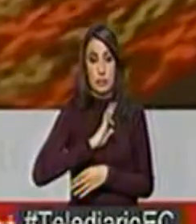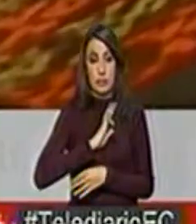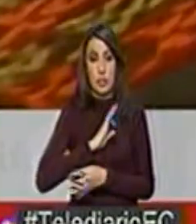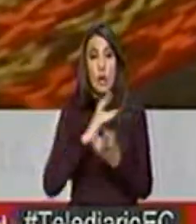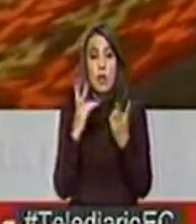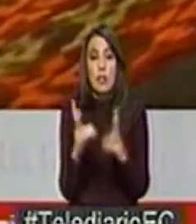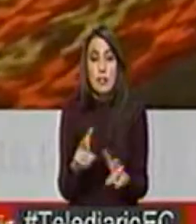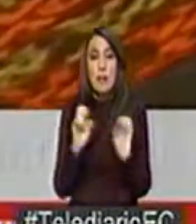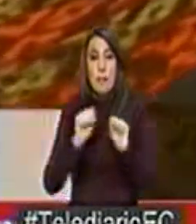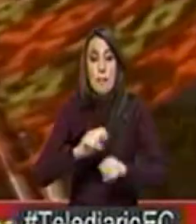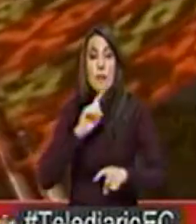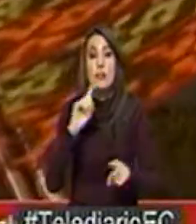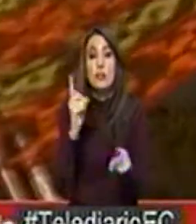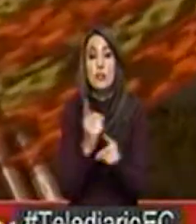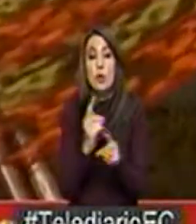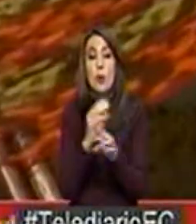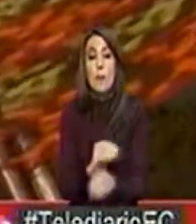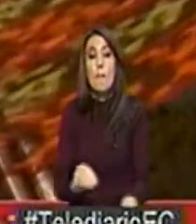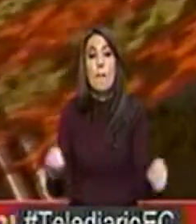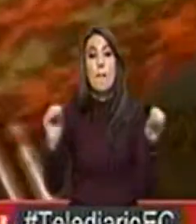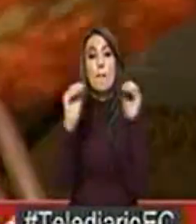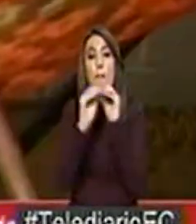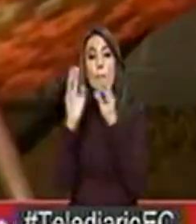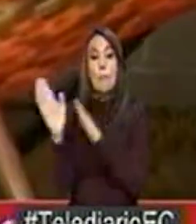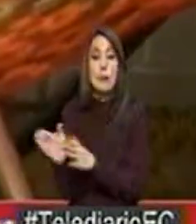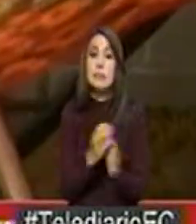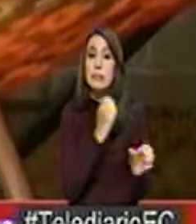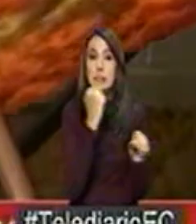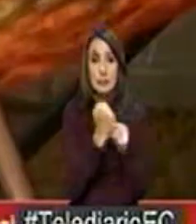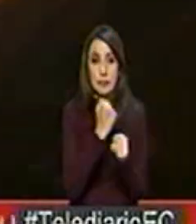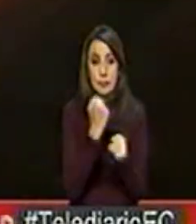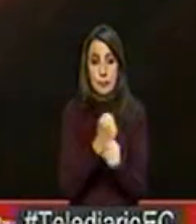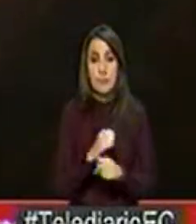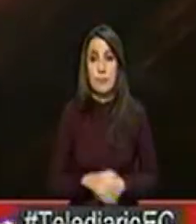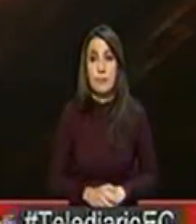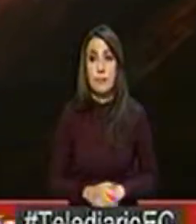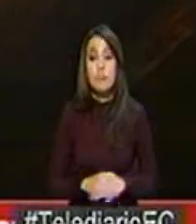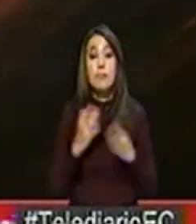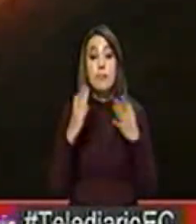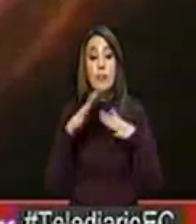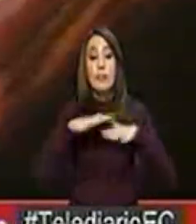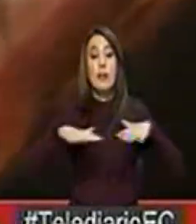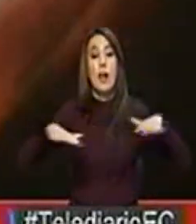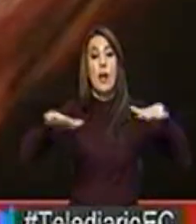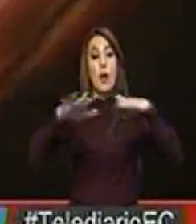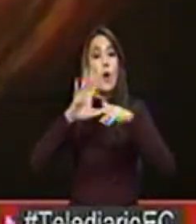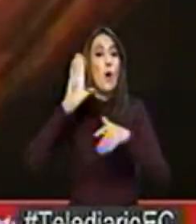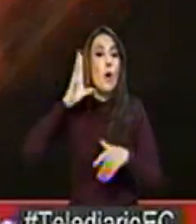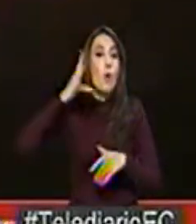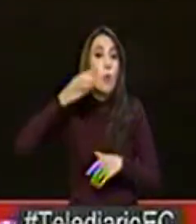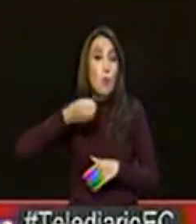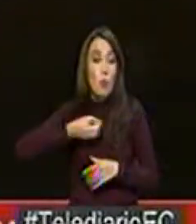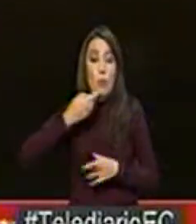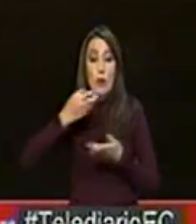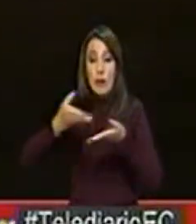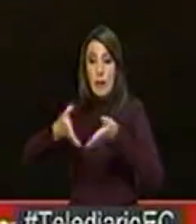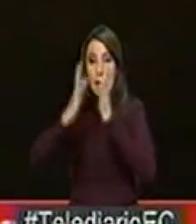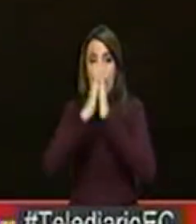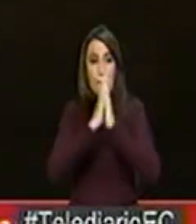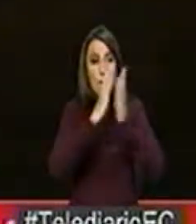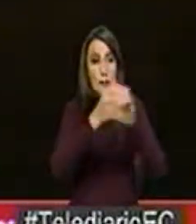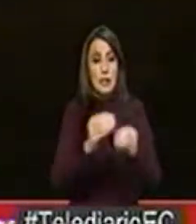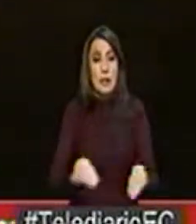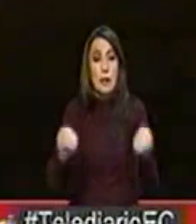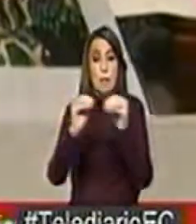y sobre todo para crear más plazas de empleo en el sector artesanal del azuay solicitó al ministro ontaneda más